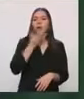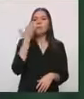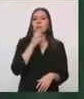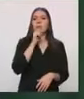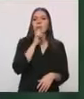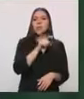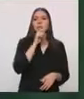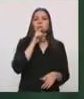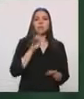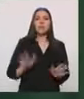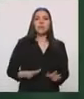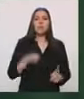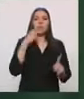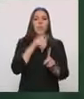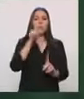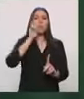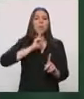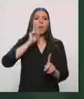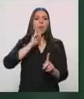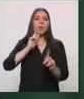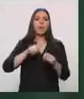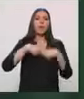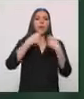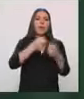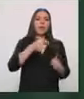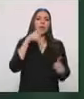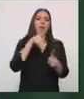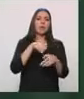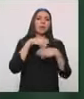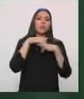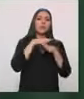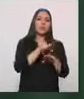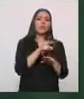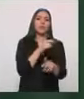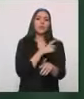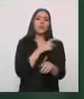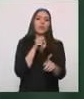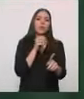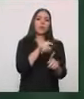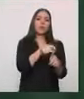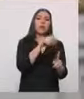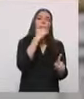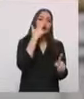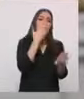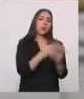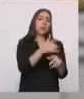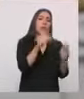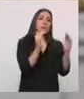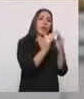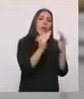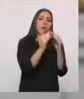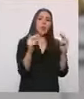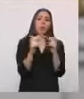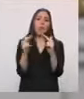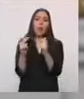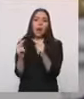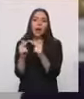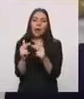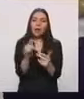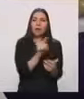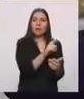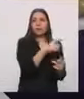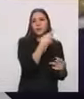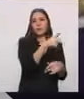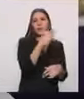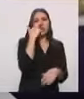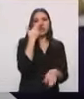a las mujeres pues les dan cuestiones relacionadas con el quehacer de la casa, con las situaciones pues con los roles que se